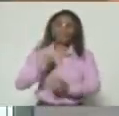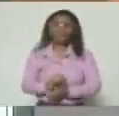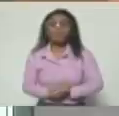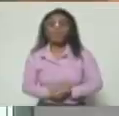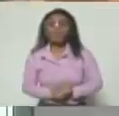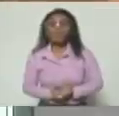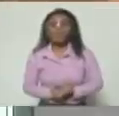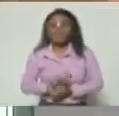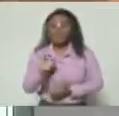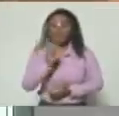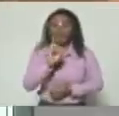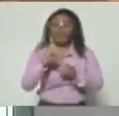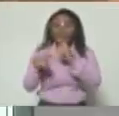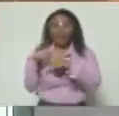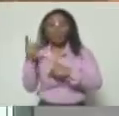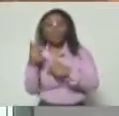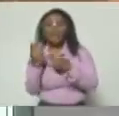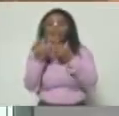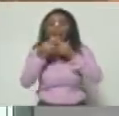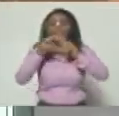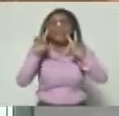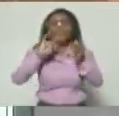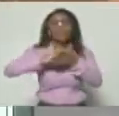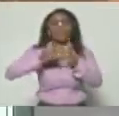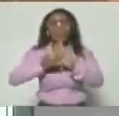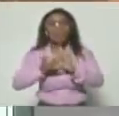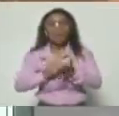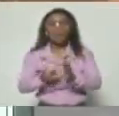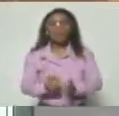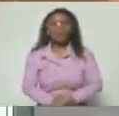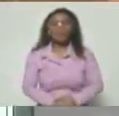que no es otra sino la paz.